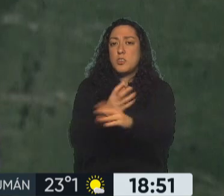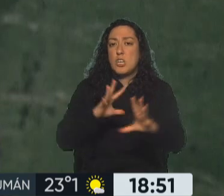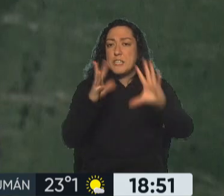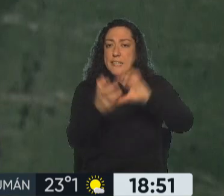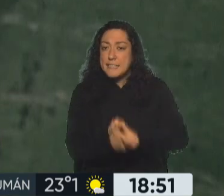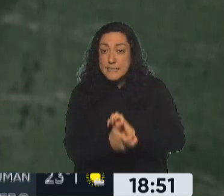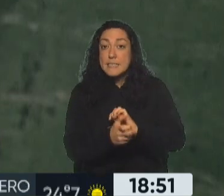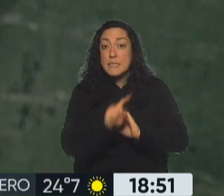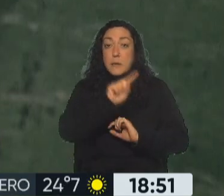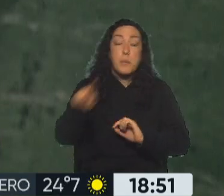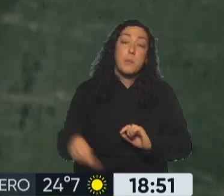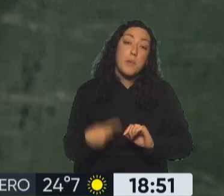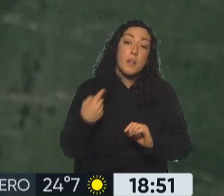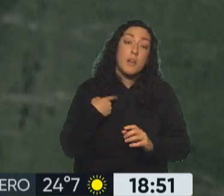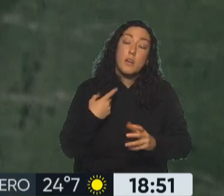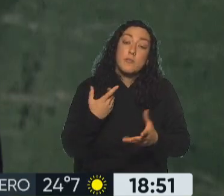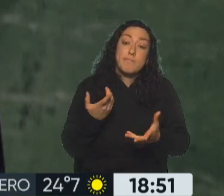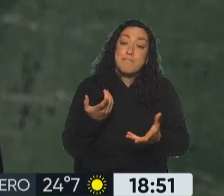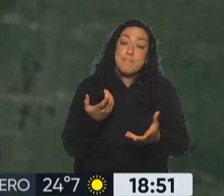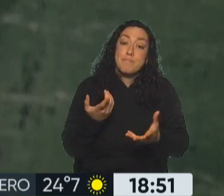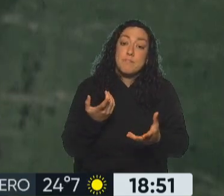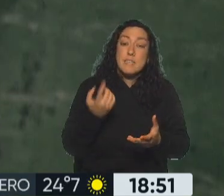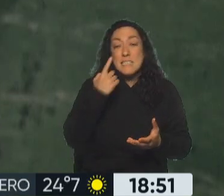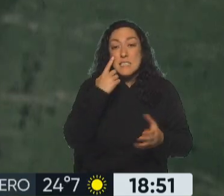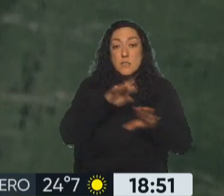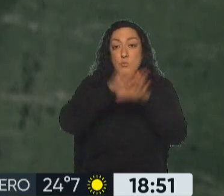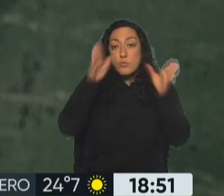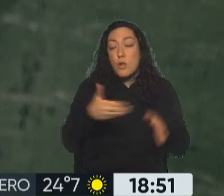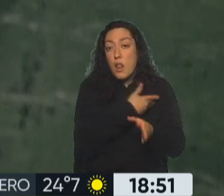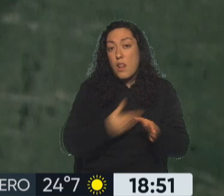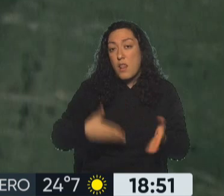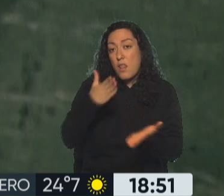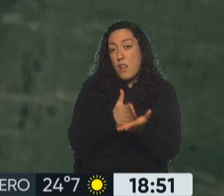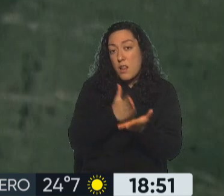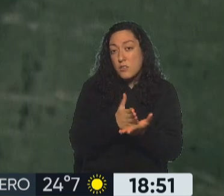genera termina poniendo en jaque la institucionalidad del Estado de Derecho.